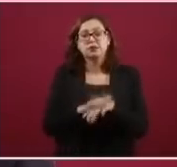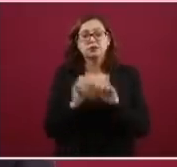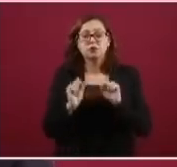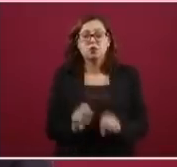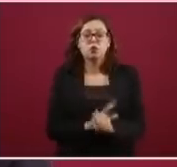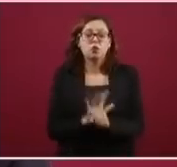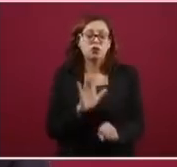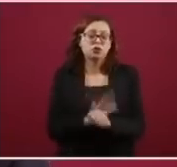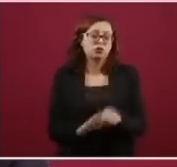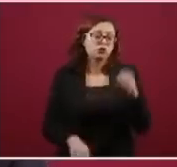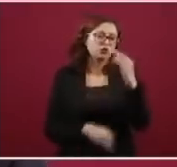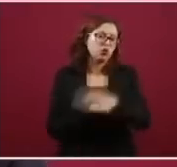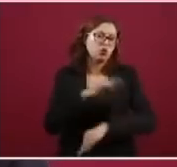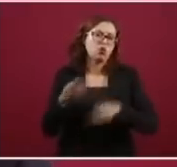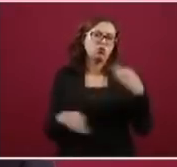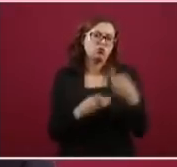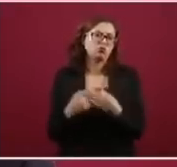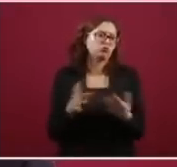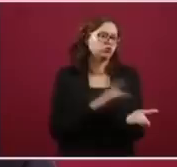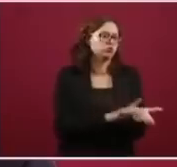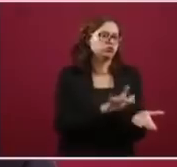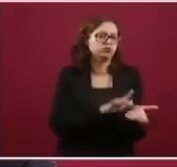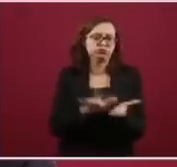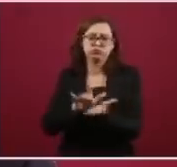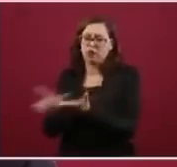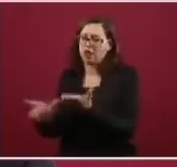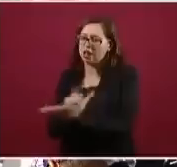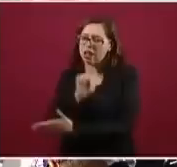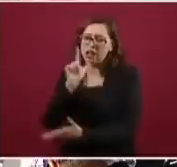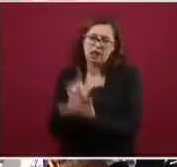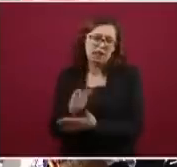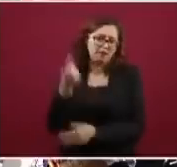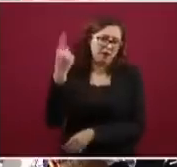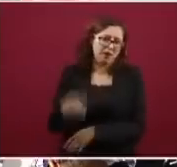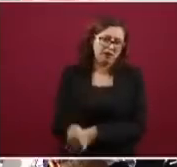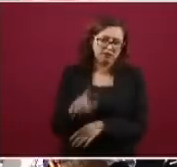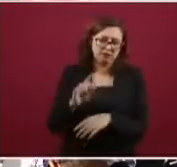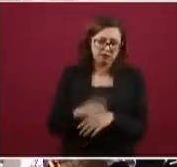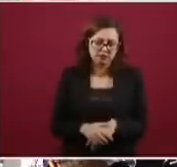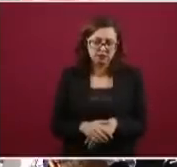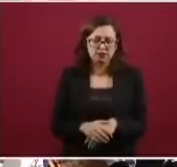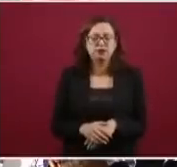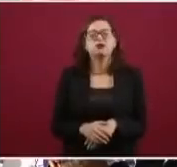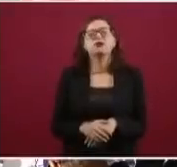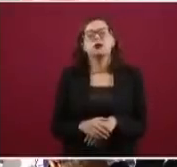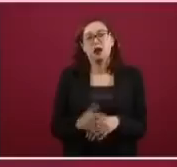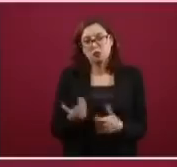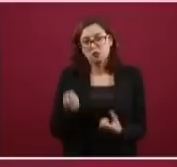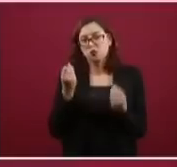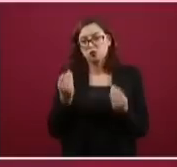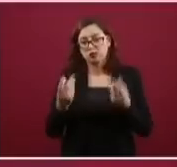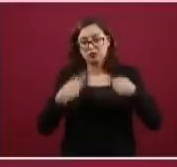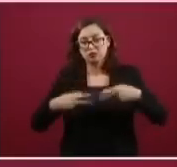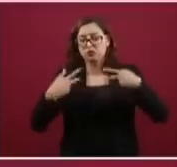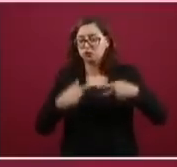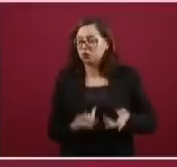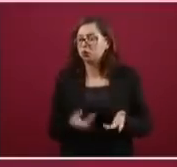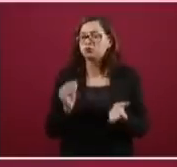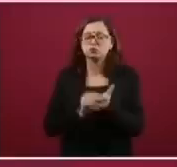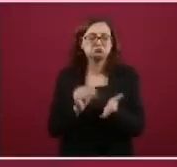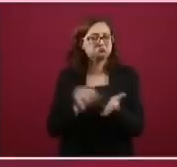estamos contribuyendo en la en la forma en que la ley lo lo dispone hay niveles todavía de evasión y deducción fiscal